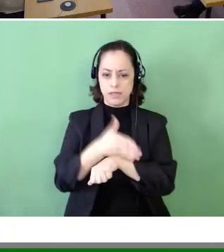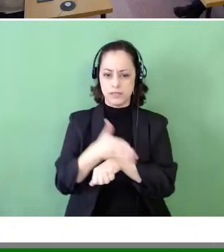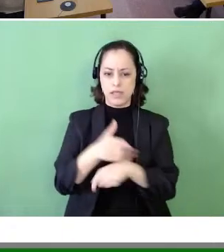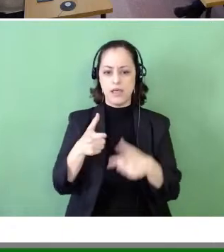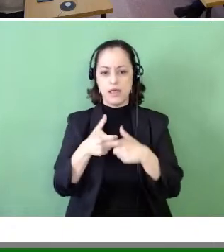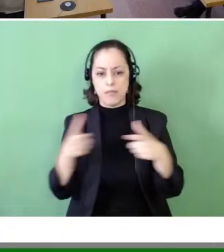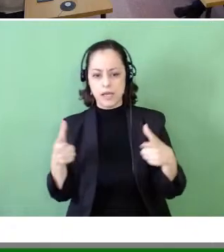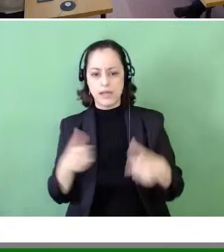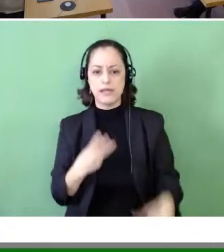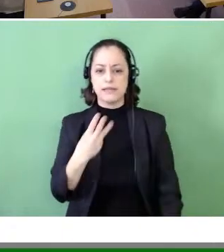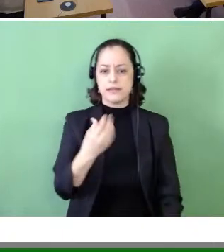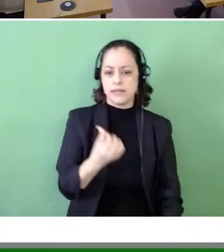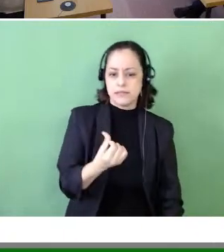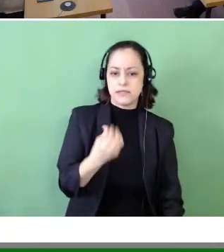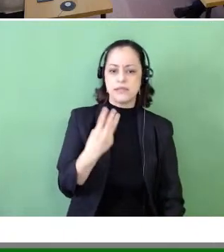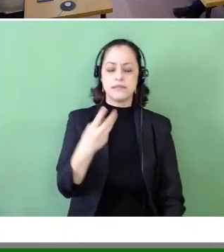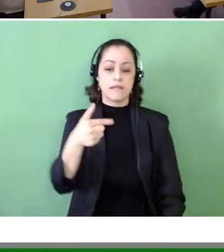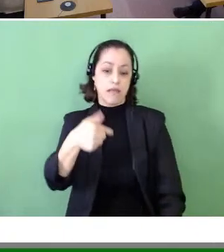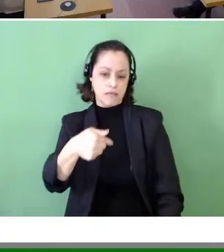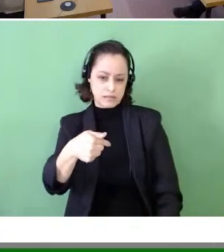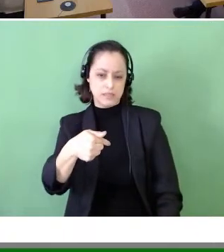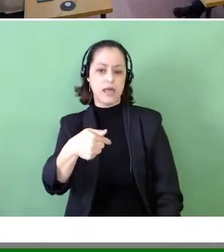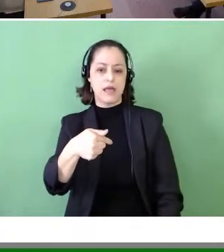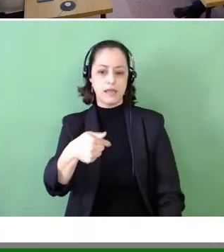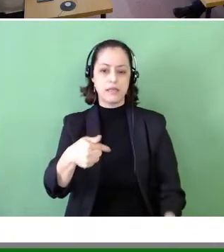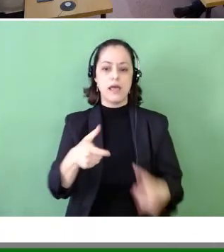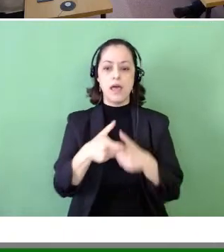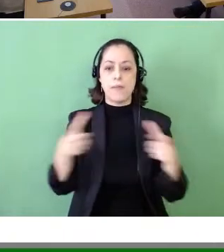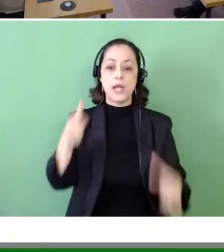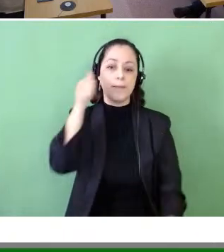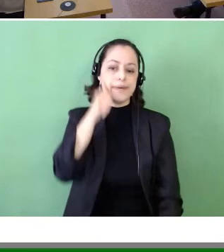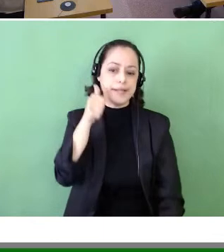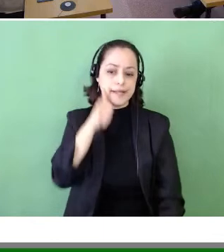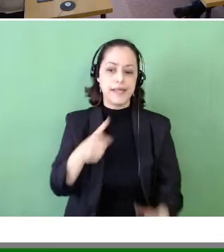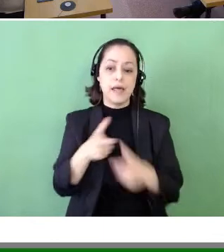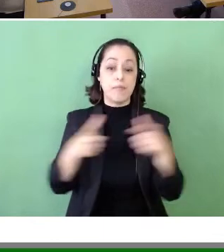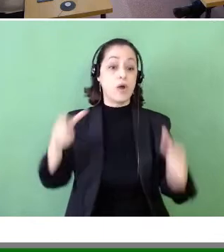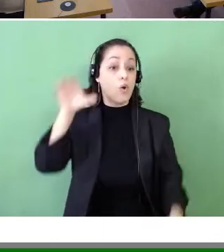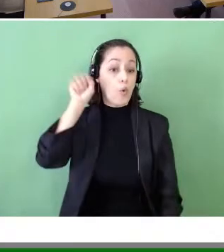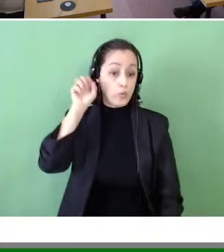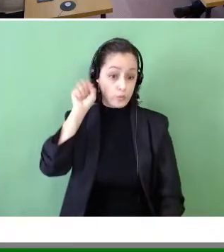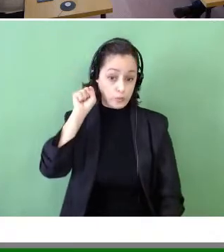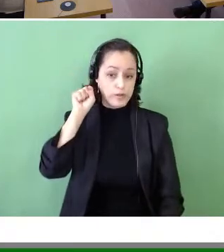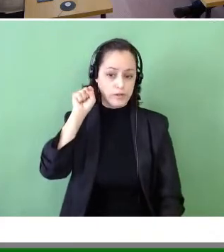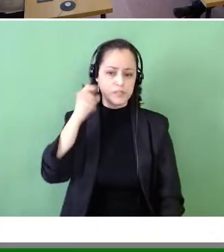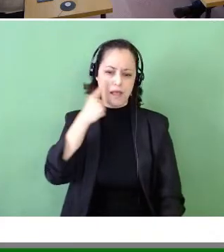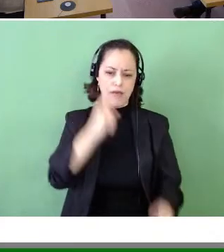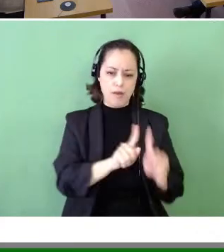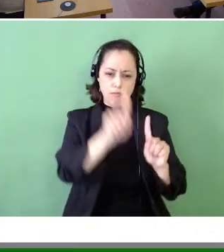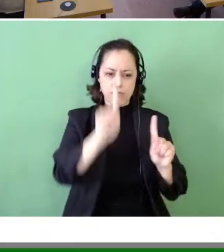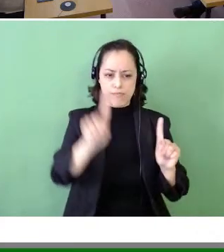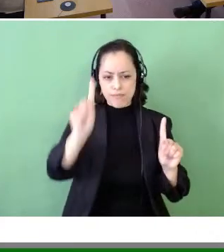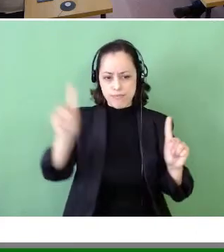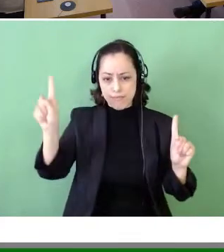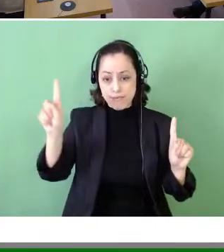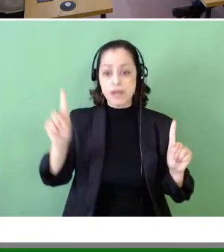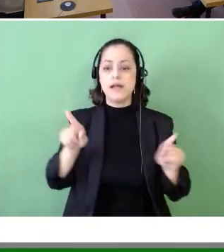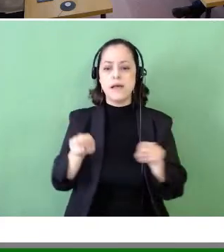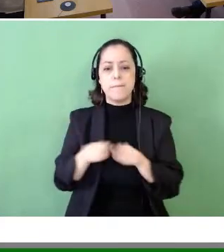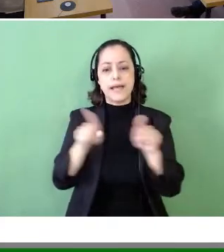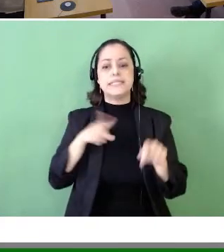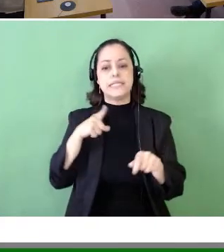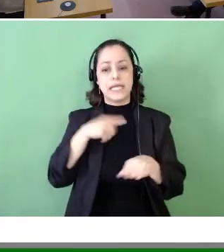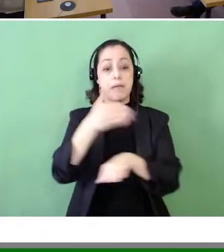36 y 37 años, mayoría de público femenino y mayoría oyente, pero como se puede ver, tenemos participantes de todas